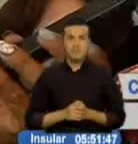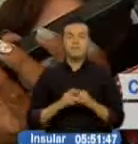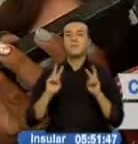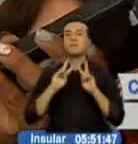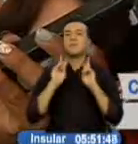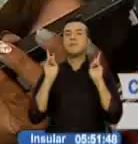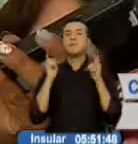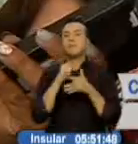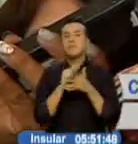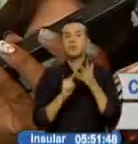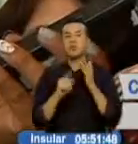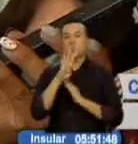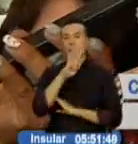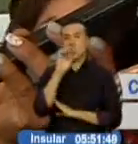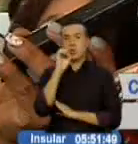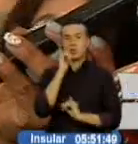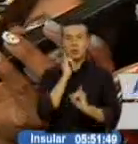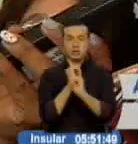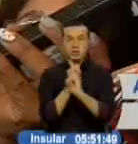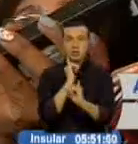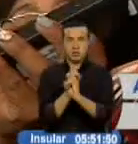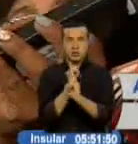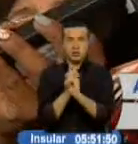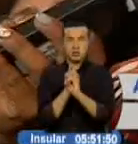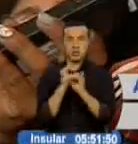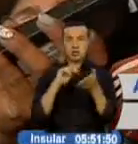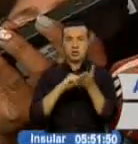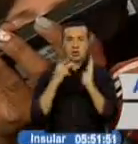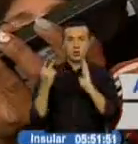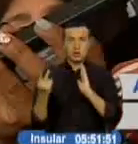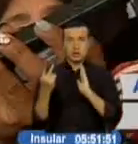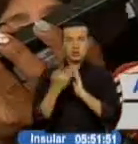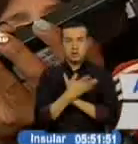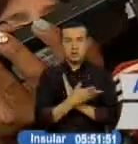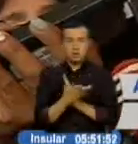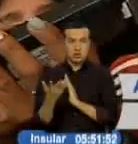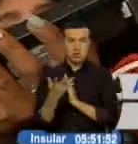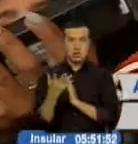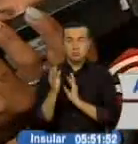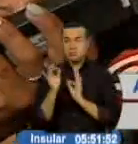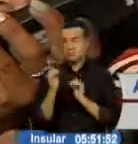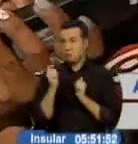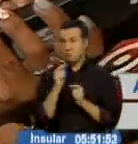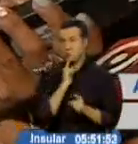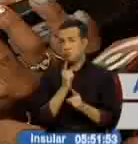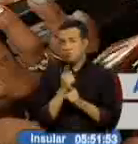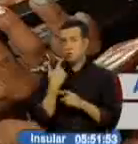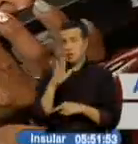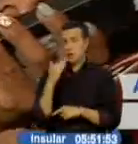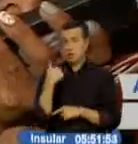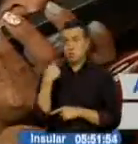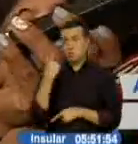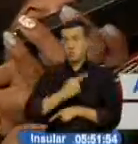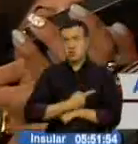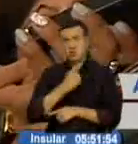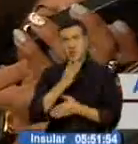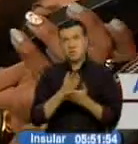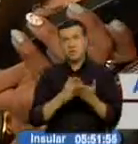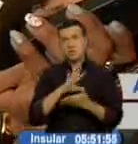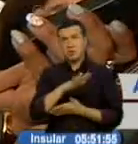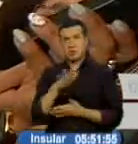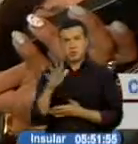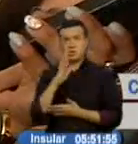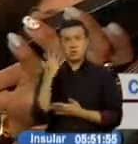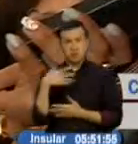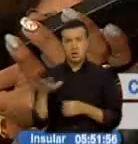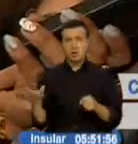de construir 40 instituciones técnicas y tecnológicas bastante bien, es decir, tenemos ya en día y medio un balance